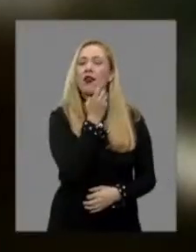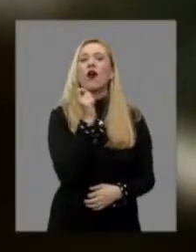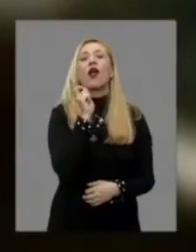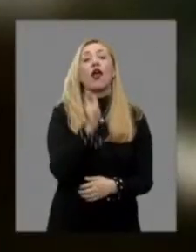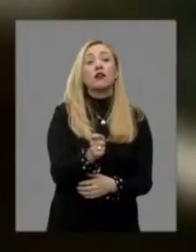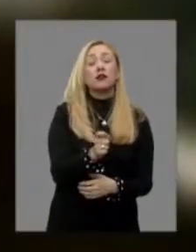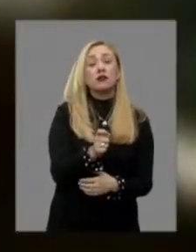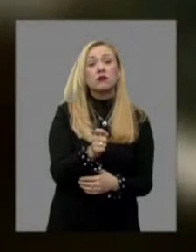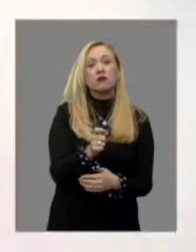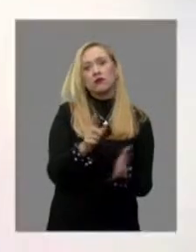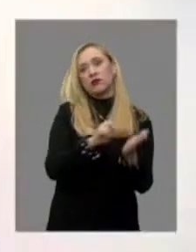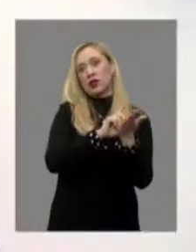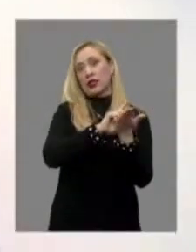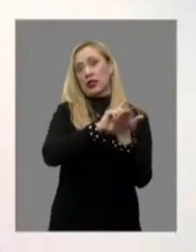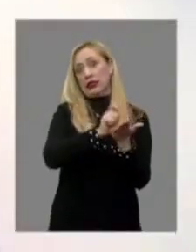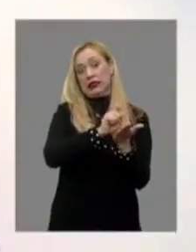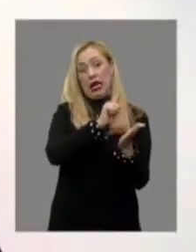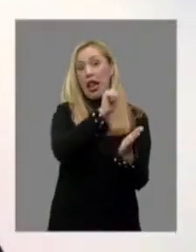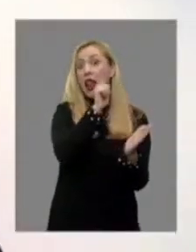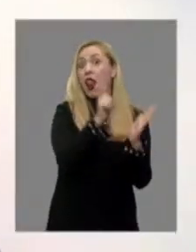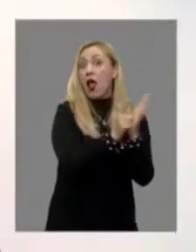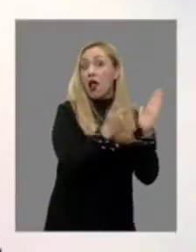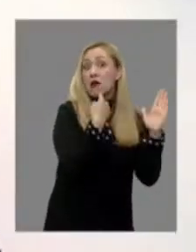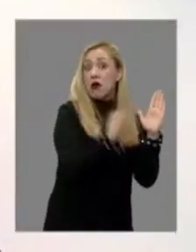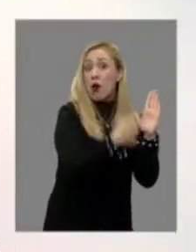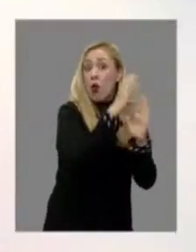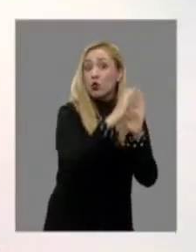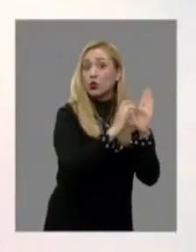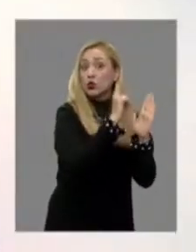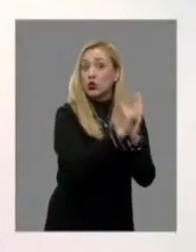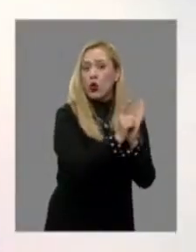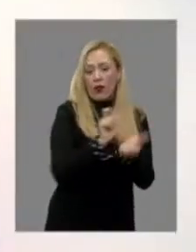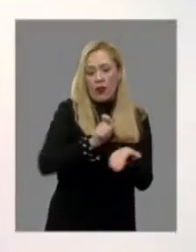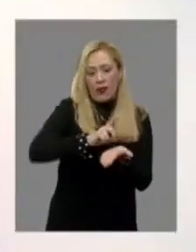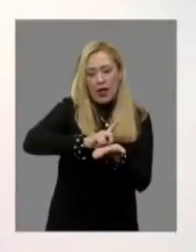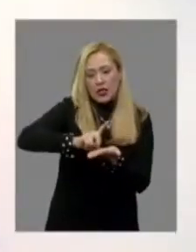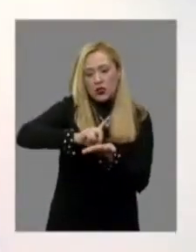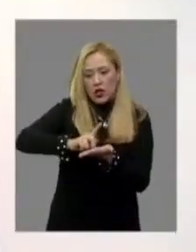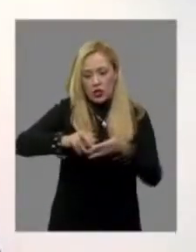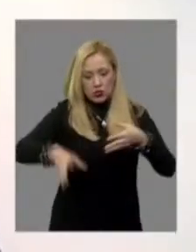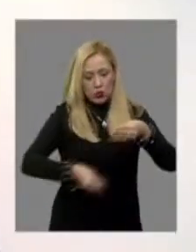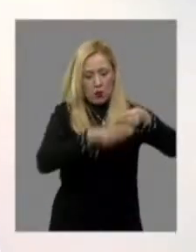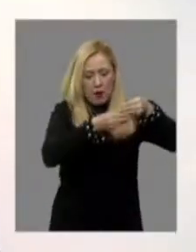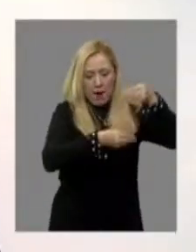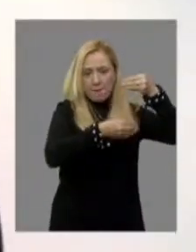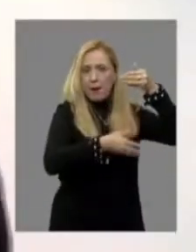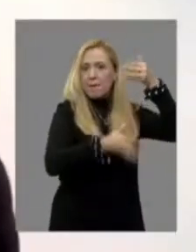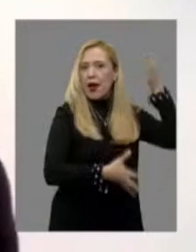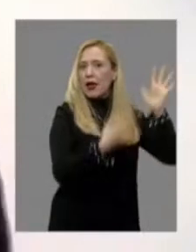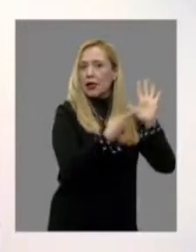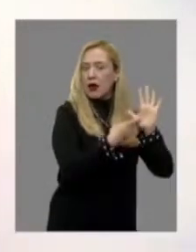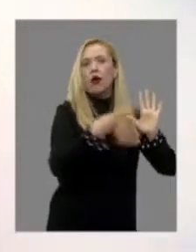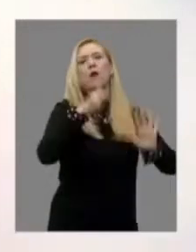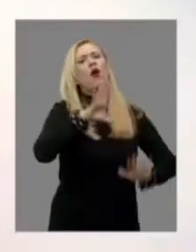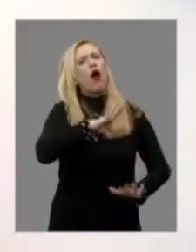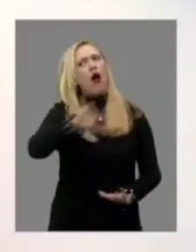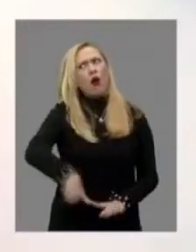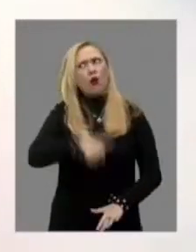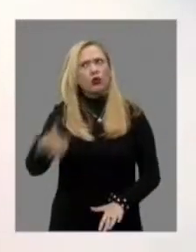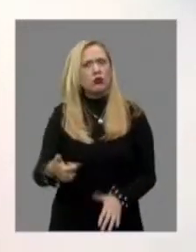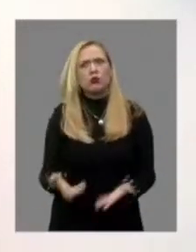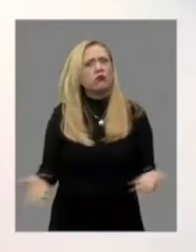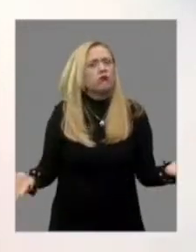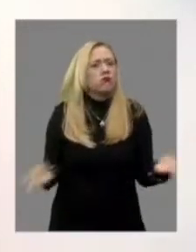establecidos en la Constitución, pero también a estos otros derechos que no son explícitos o que no